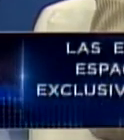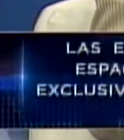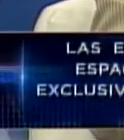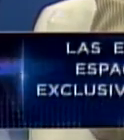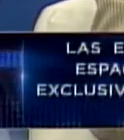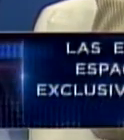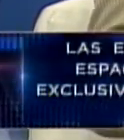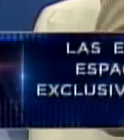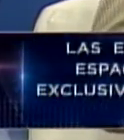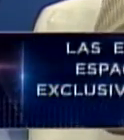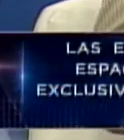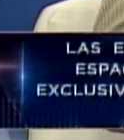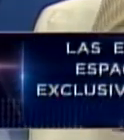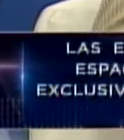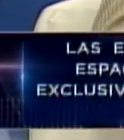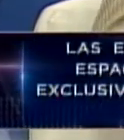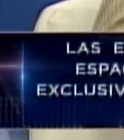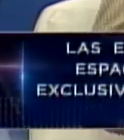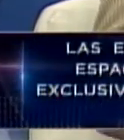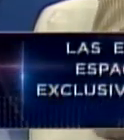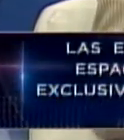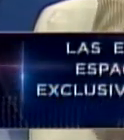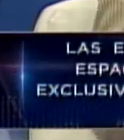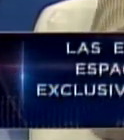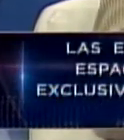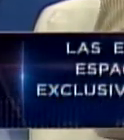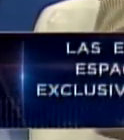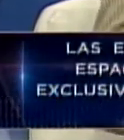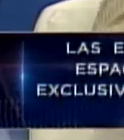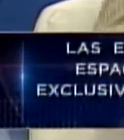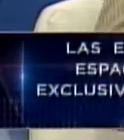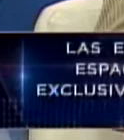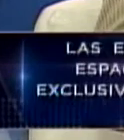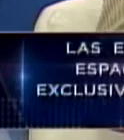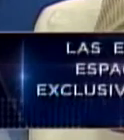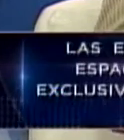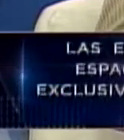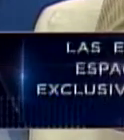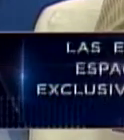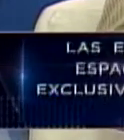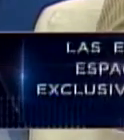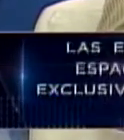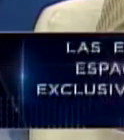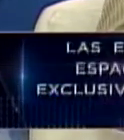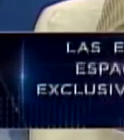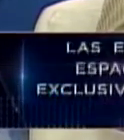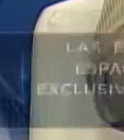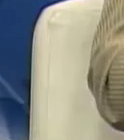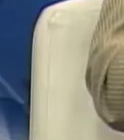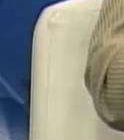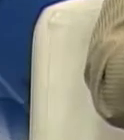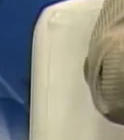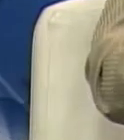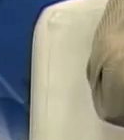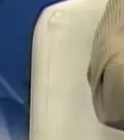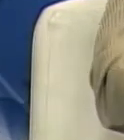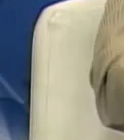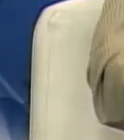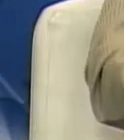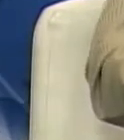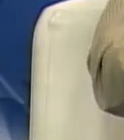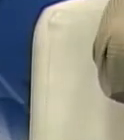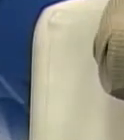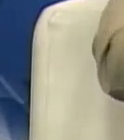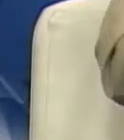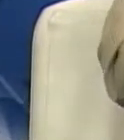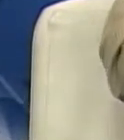de la República, dicen que no es nueva en el país, pero que esta vez sí tiene ciertos matices diferentes a